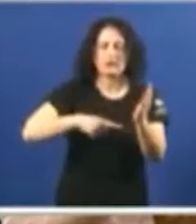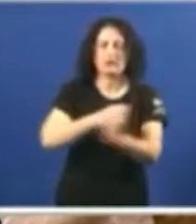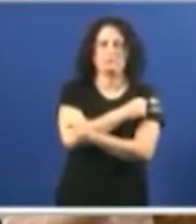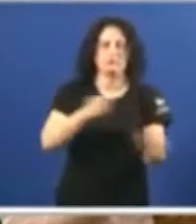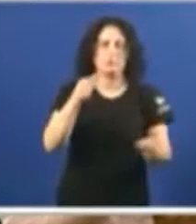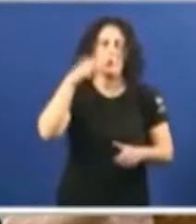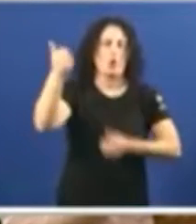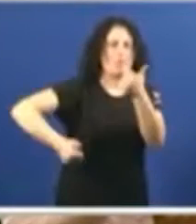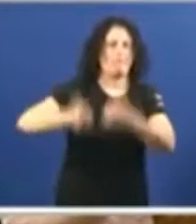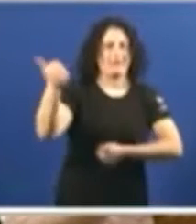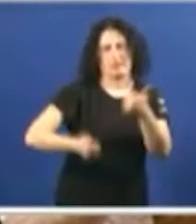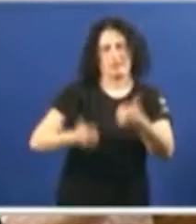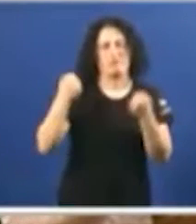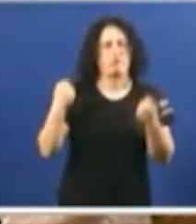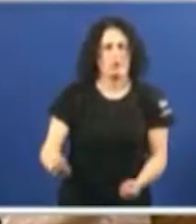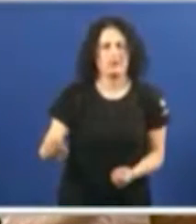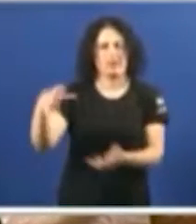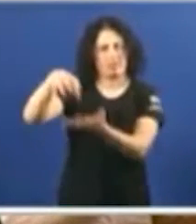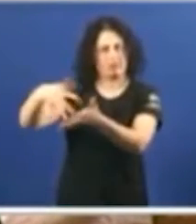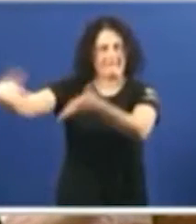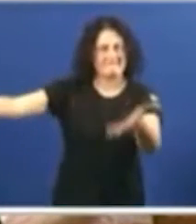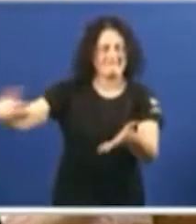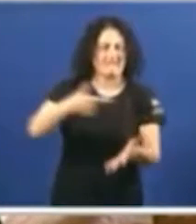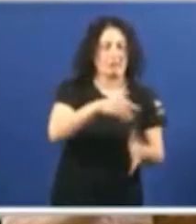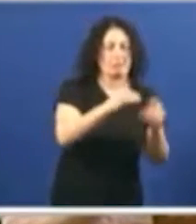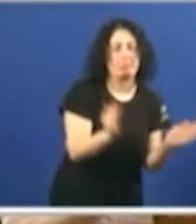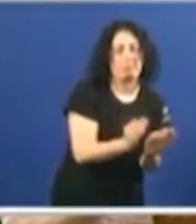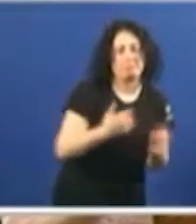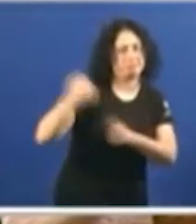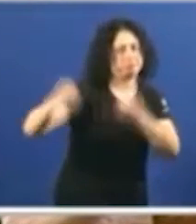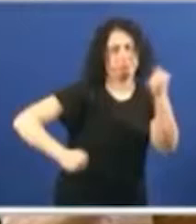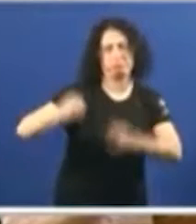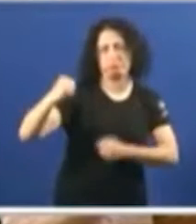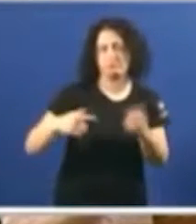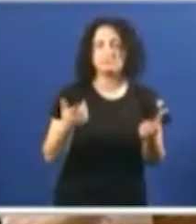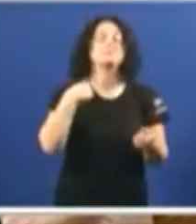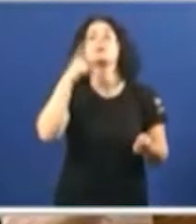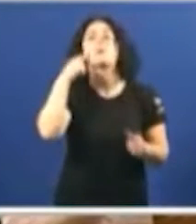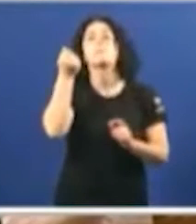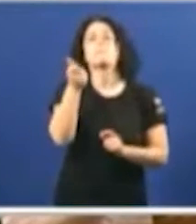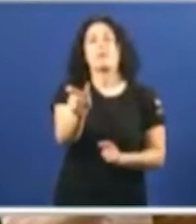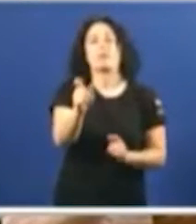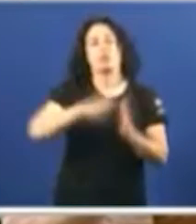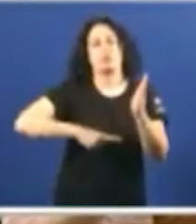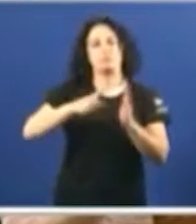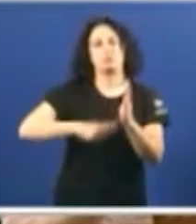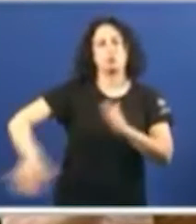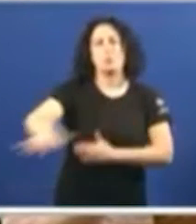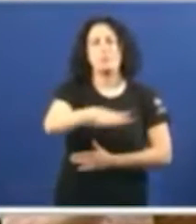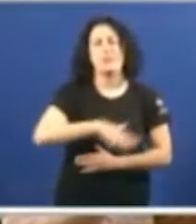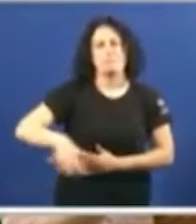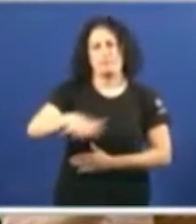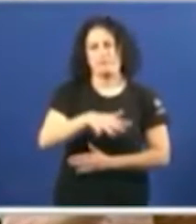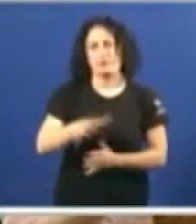á forte competencia destas novas superficies comerciais. Os prezos de alugar da superficie comercial